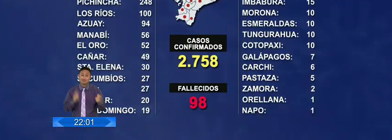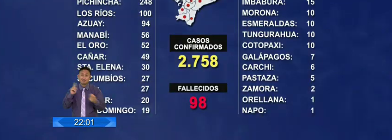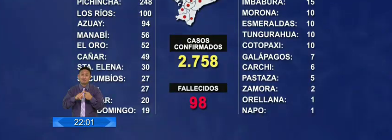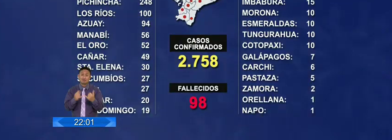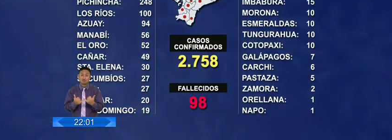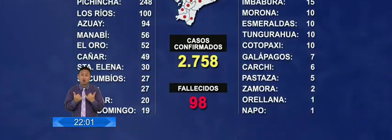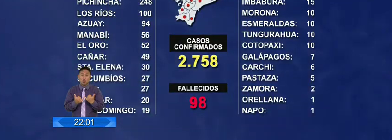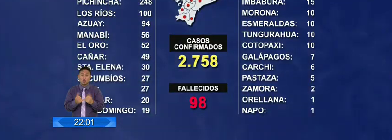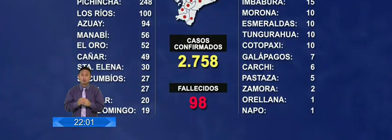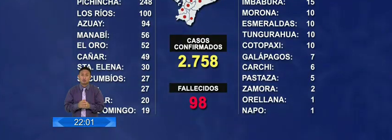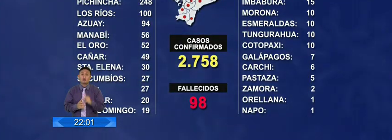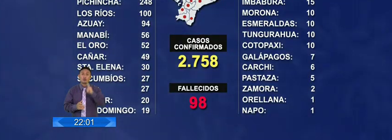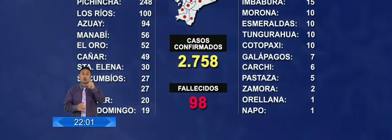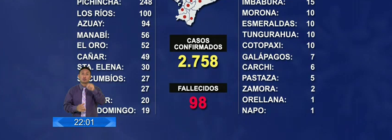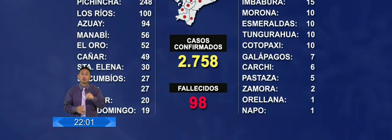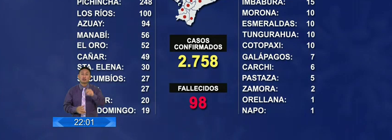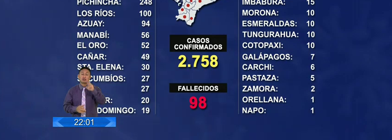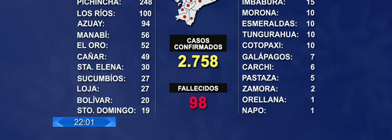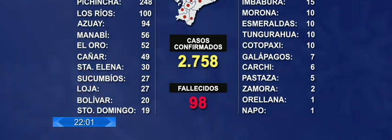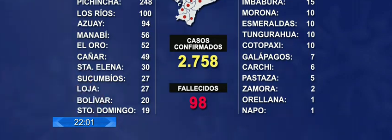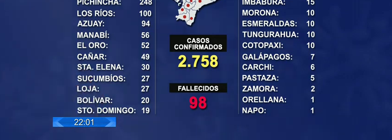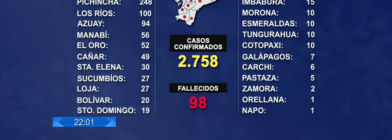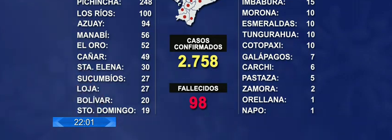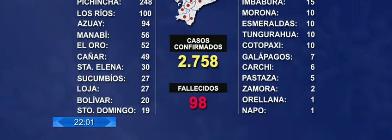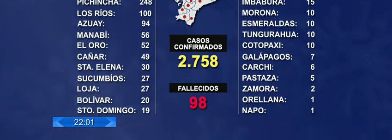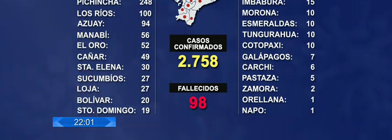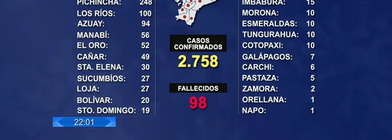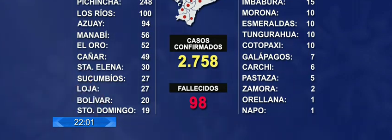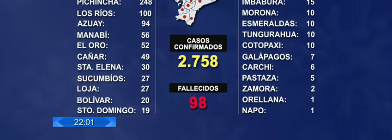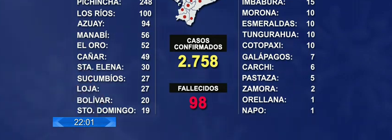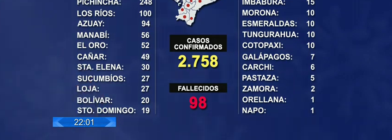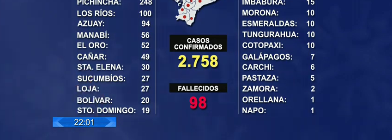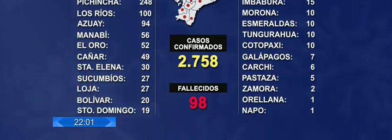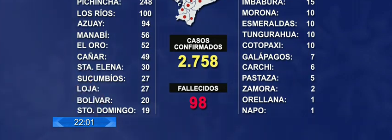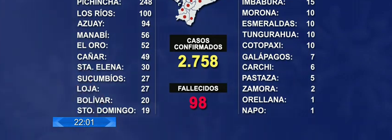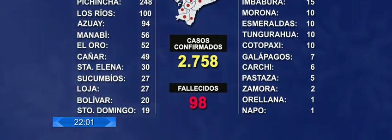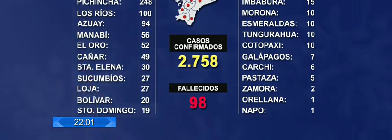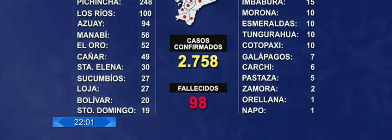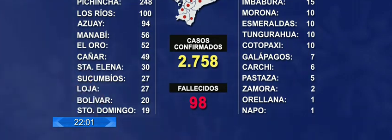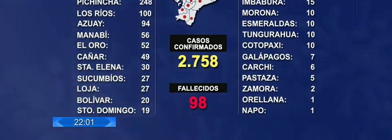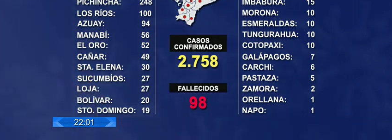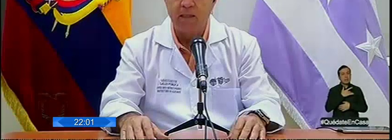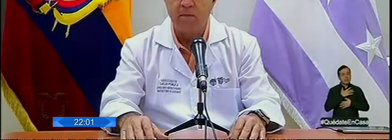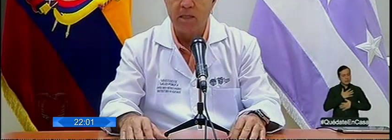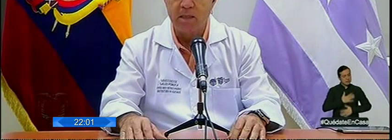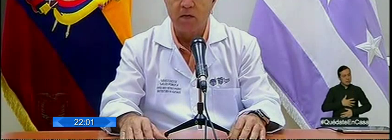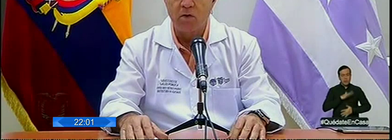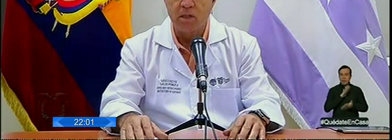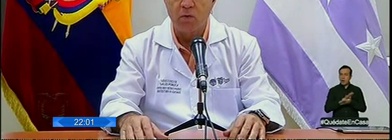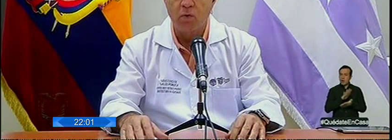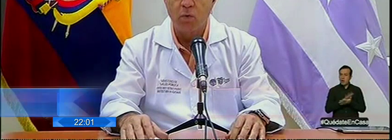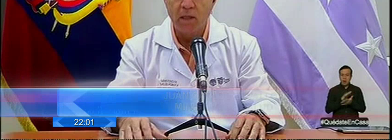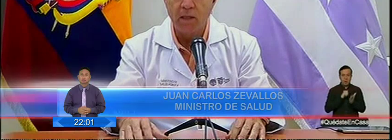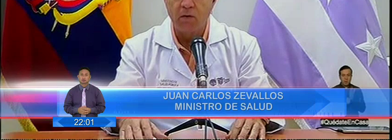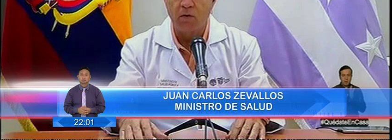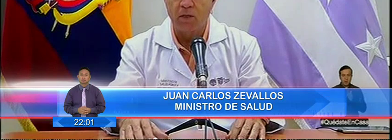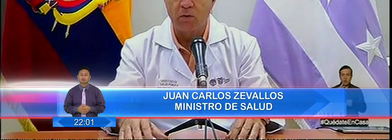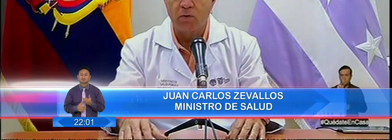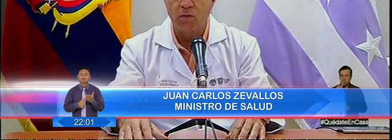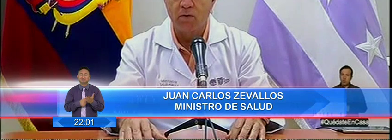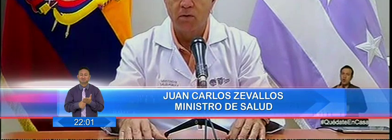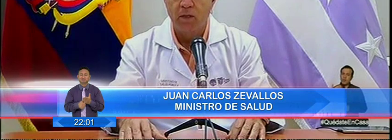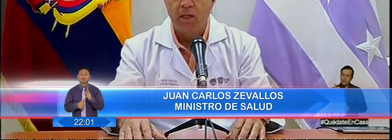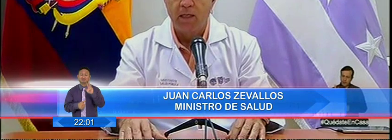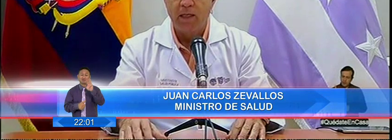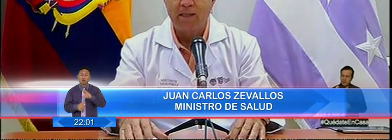existen dos mil 758 casos positivos y 98 fallecidos el ministerio de salud cuenta con los recursos